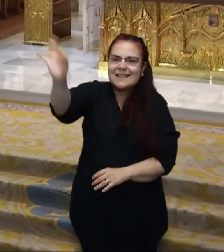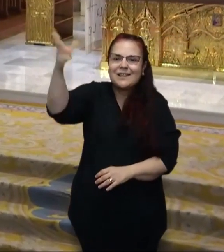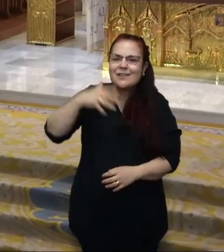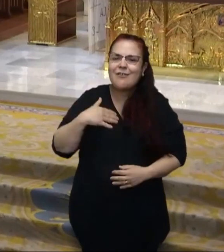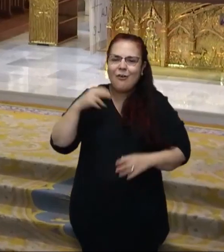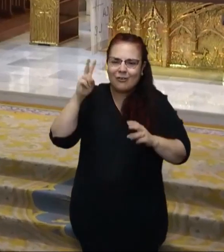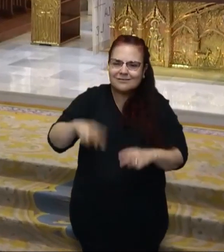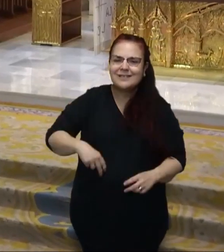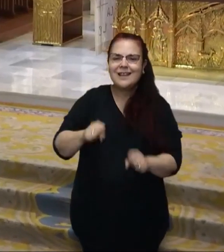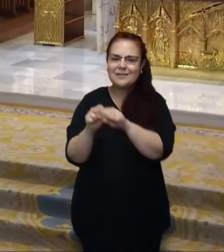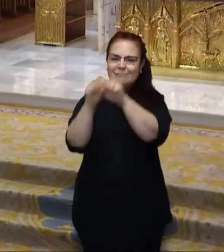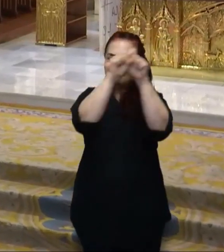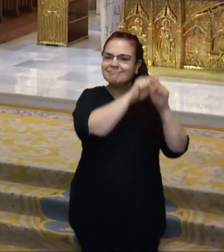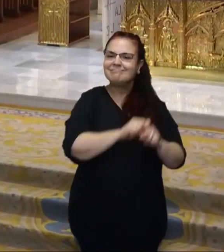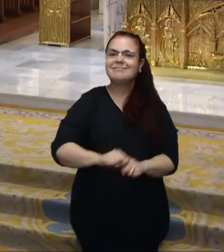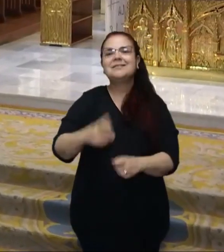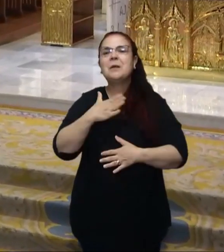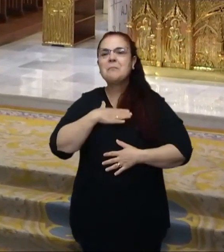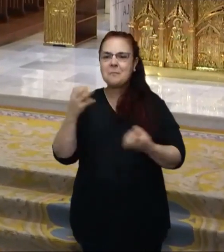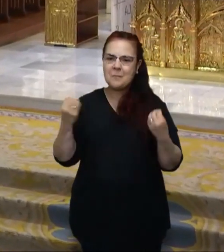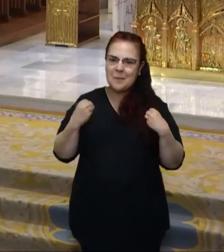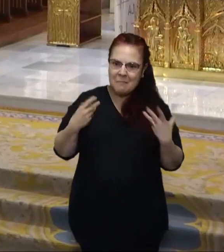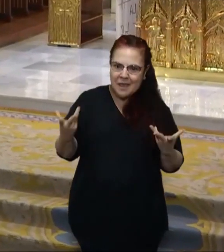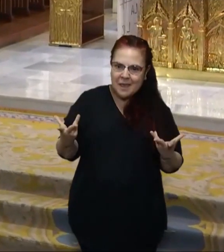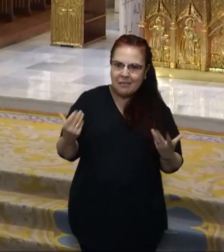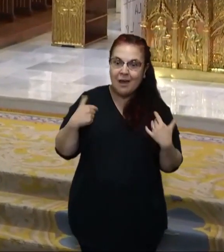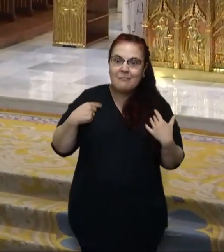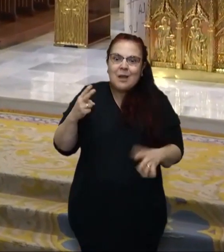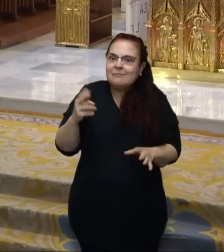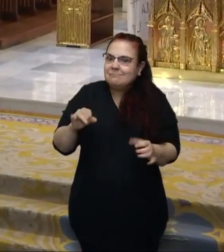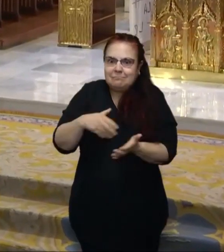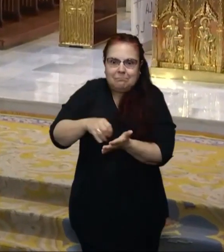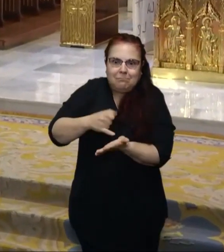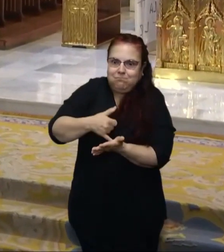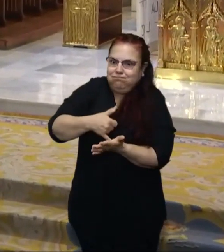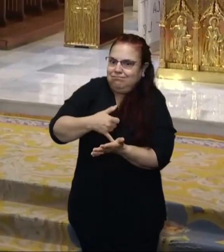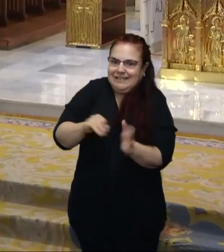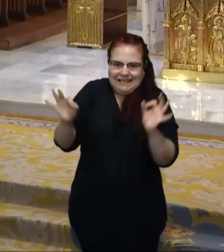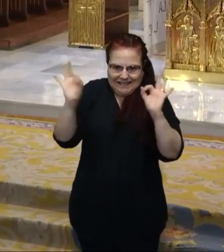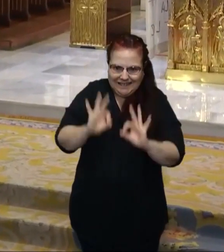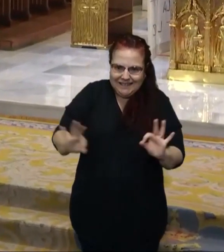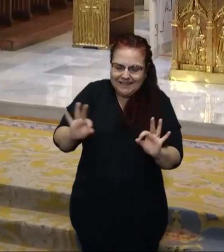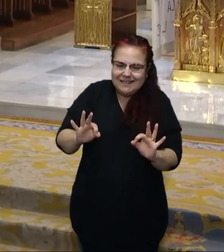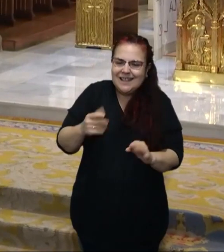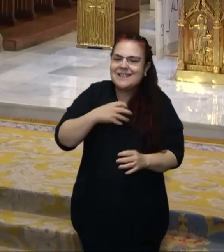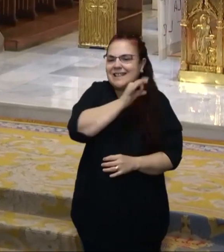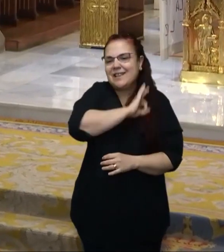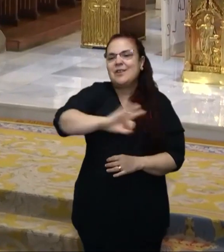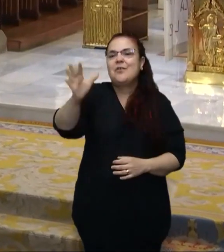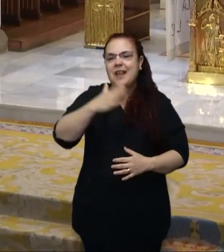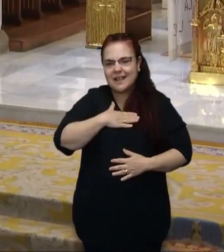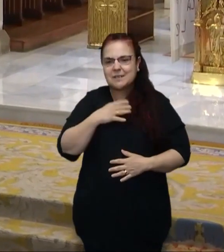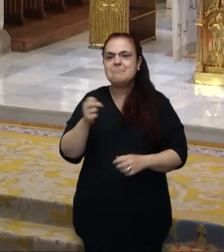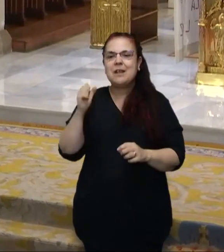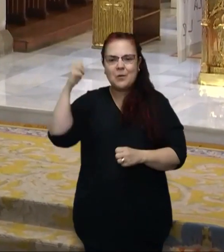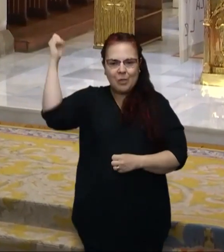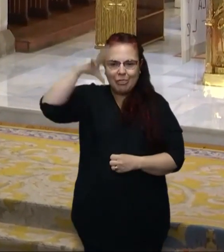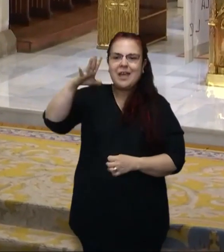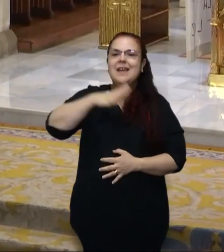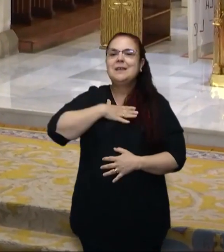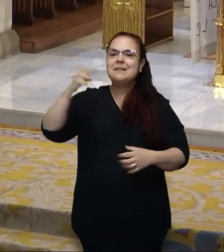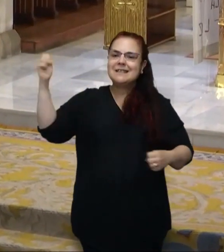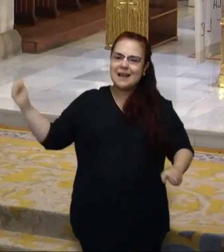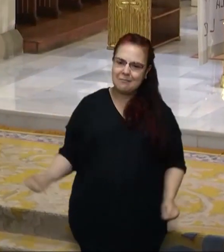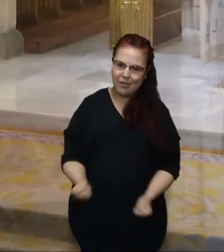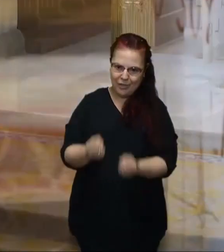la defensa de mi vida. ¿Quién me hará temblar? El Señor es mi luz